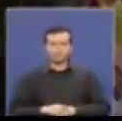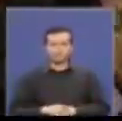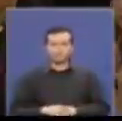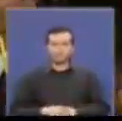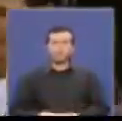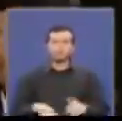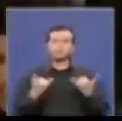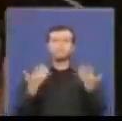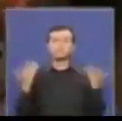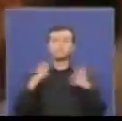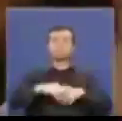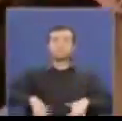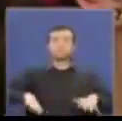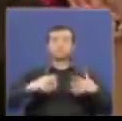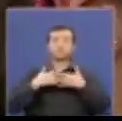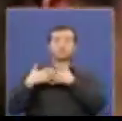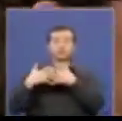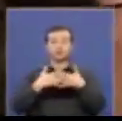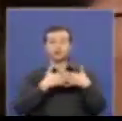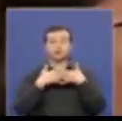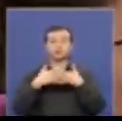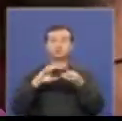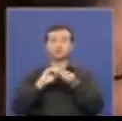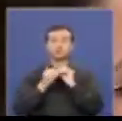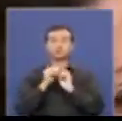Y ahora nos encontramos en el enlace ciudadano número